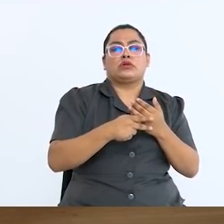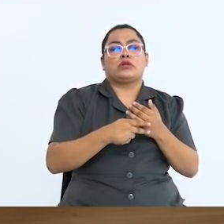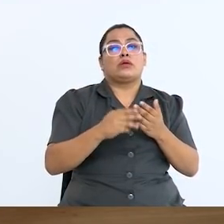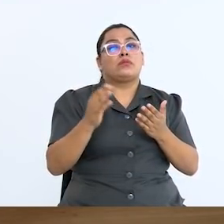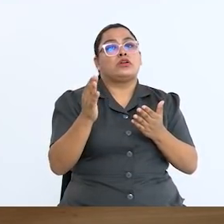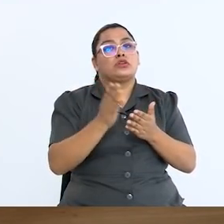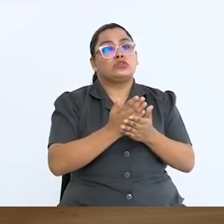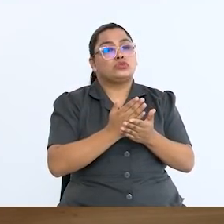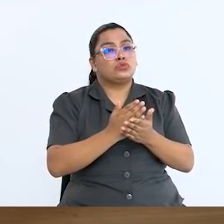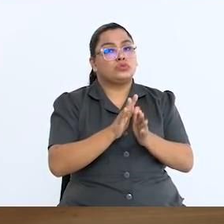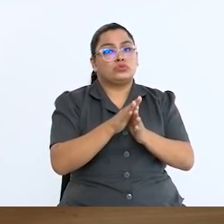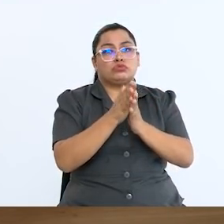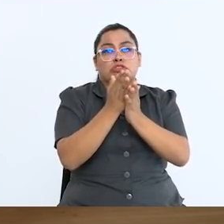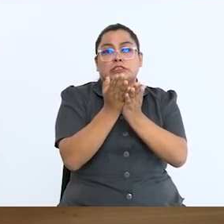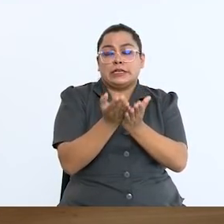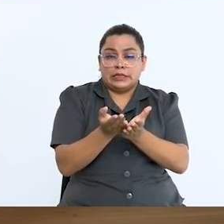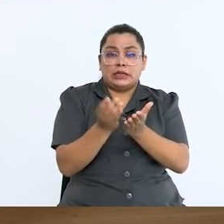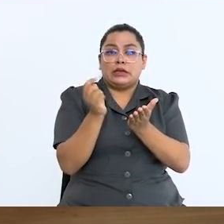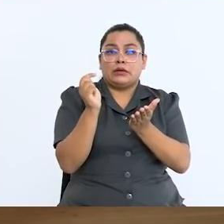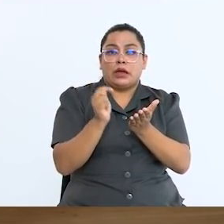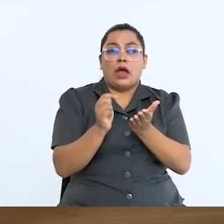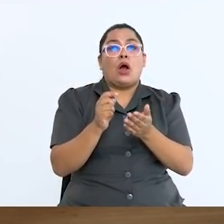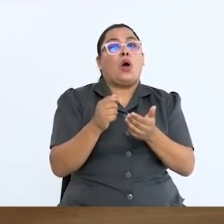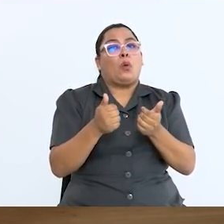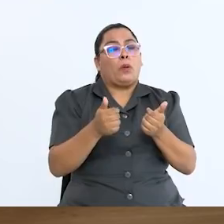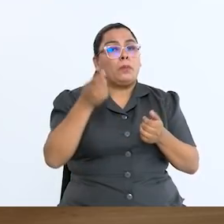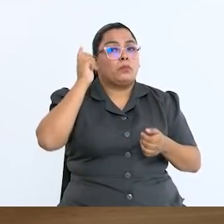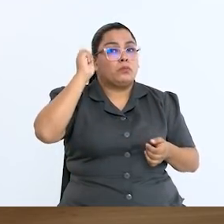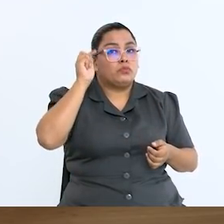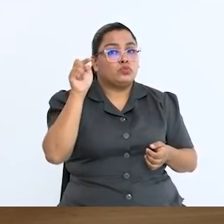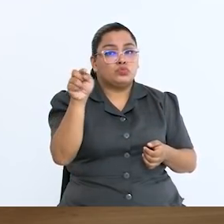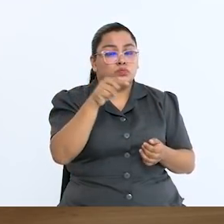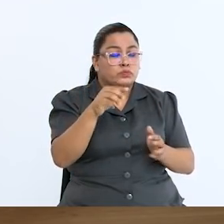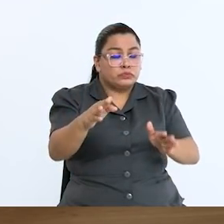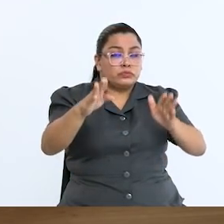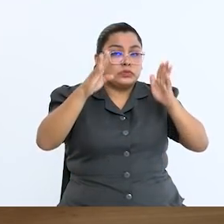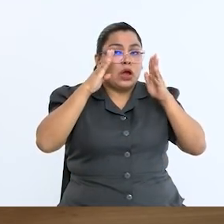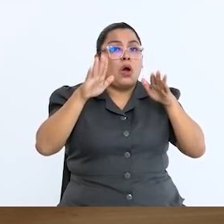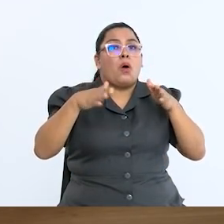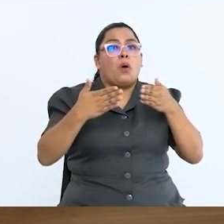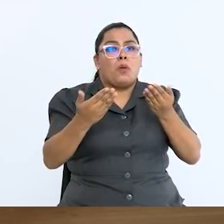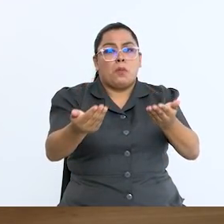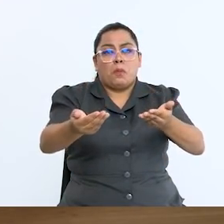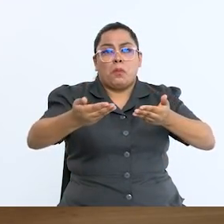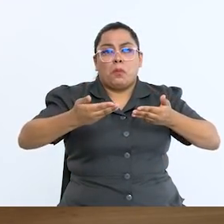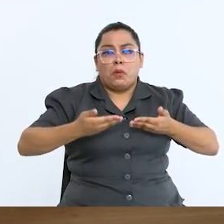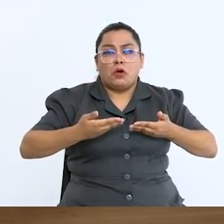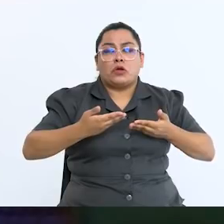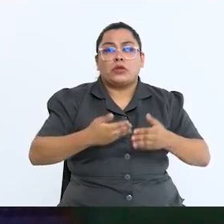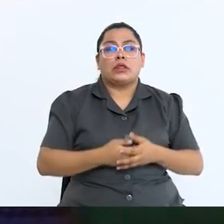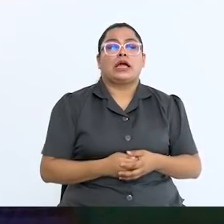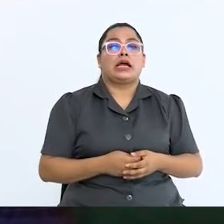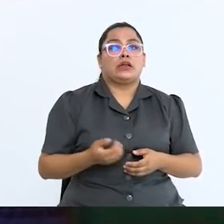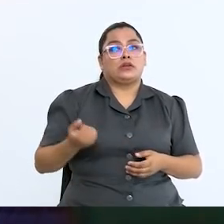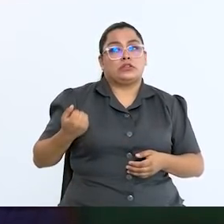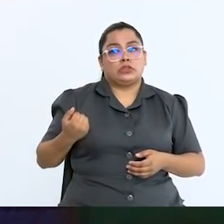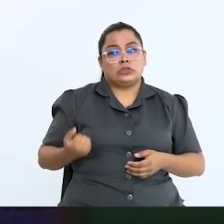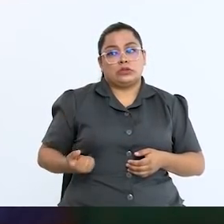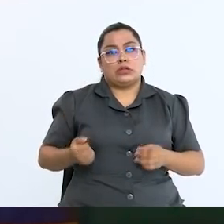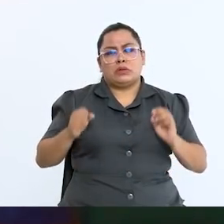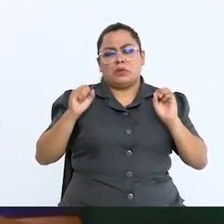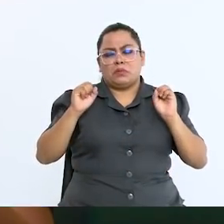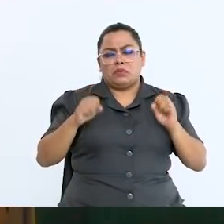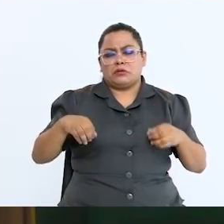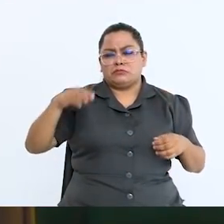y el libro de texto de Es Lengua. Bueno, maestros y maestras, hay que estar pendiente de cómo recibimos a nuestros estudiantes